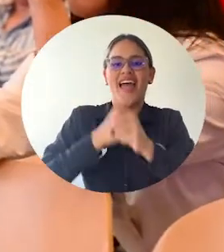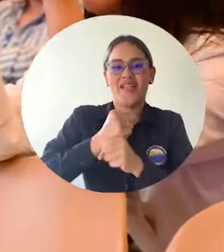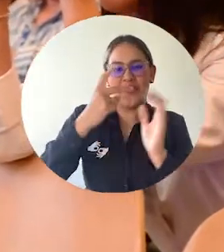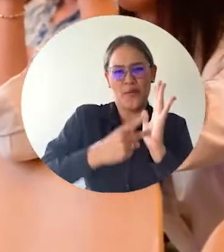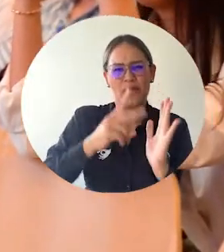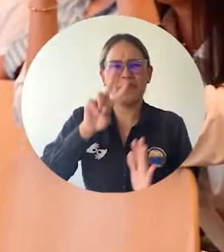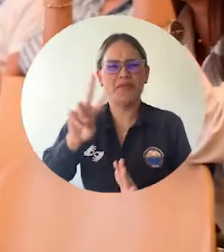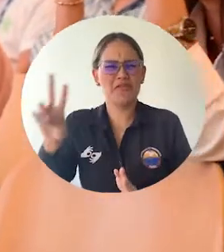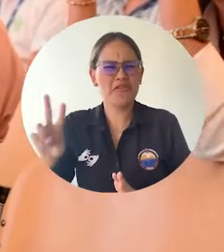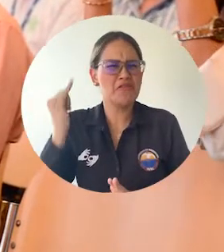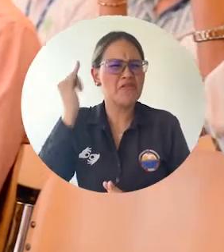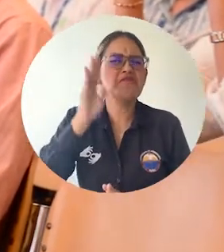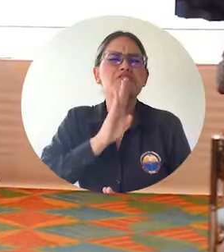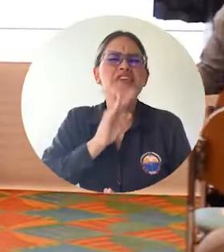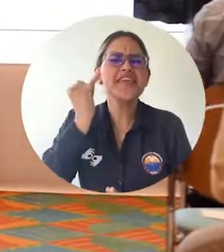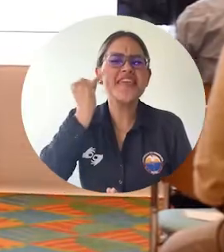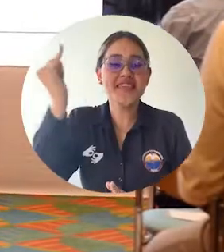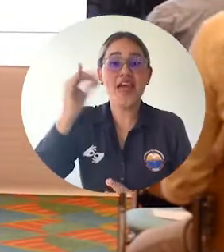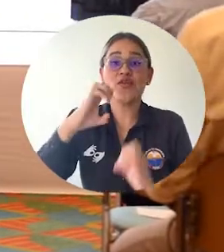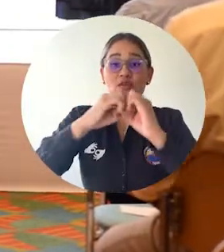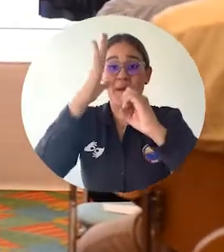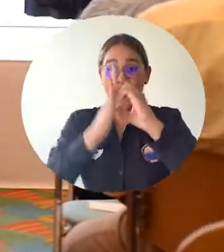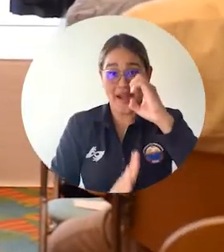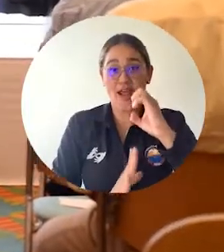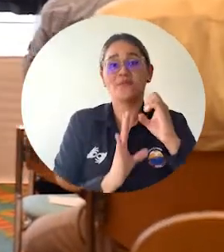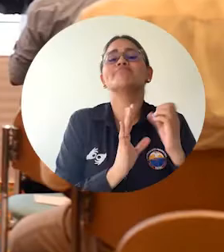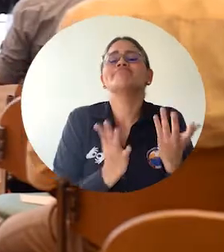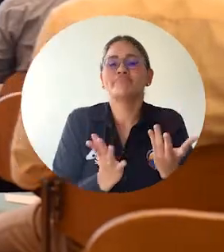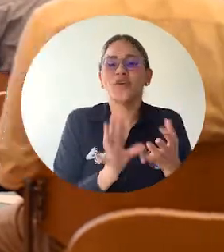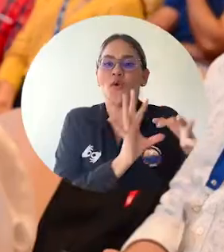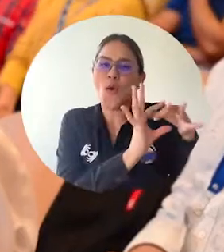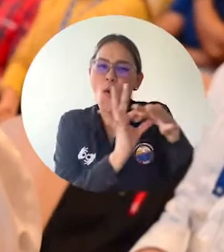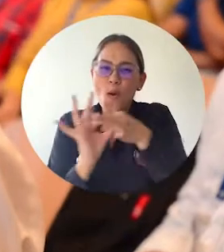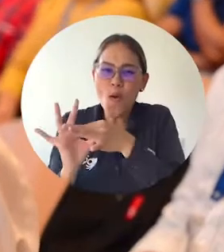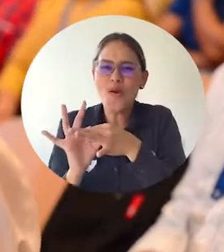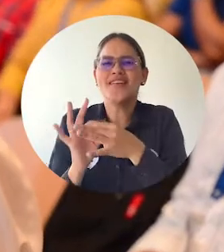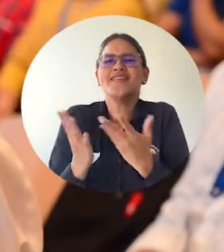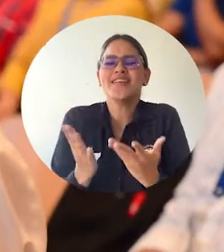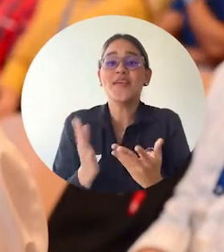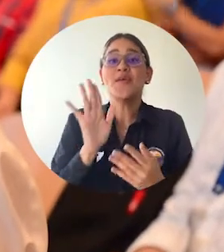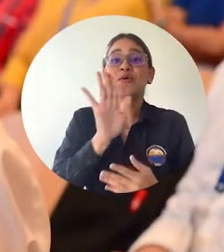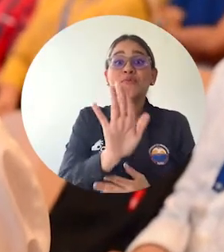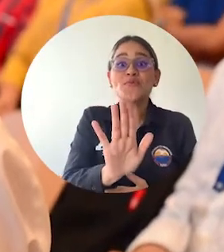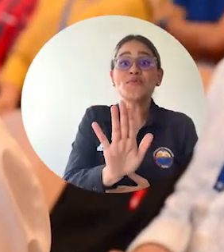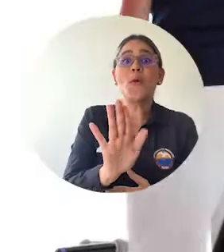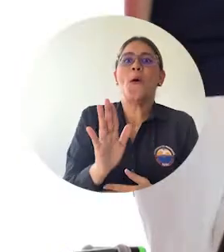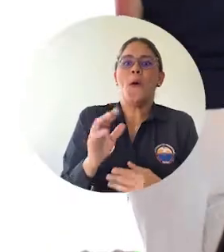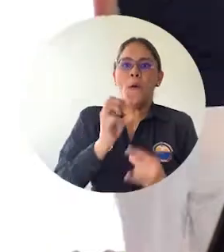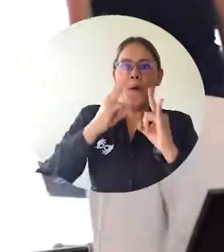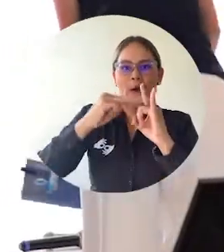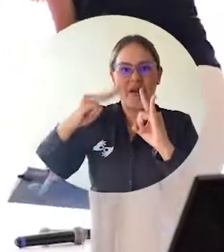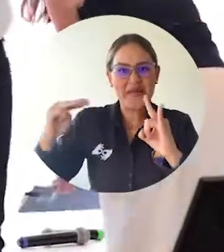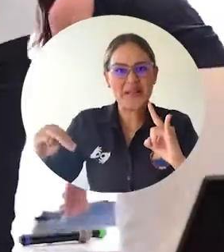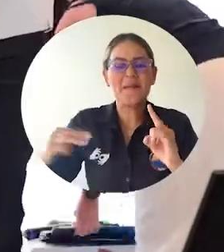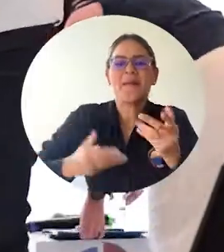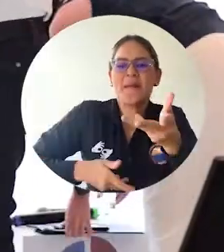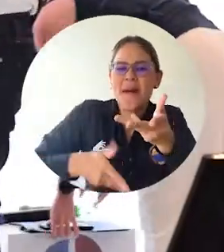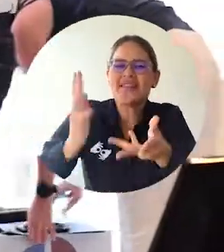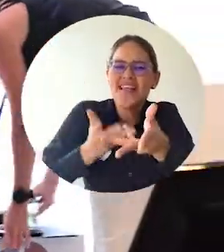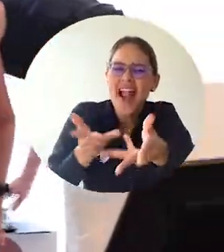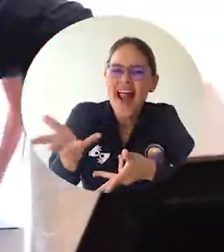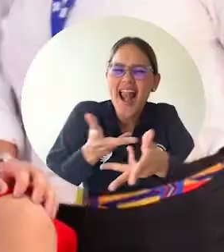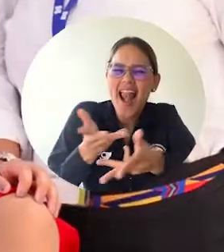Magdalena Crece 2022 fue un espacio organizado por la Cámara de Comercio de Santa Marta para el Magdalena, con aliados como Unimagdalena, que tuvo